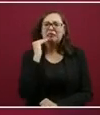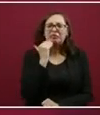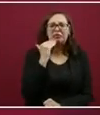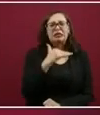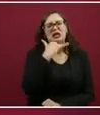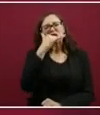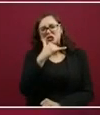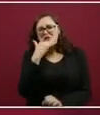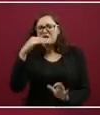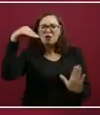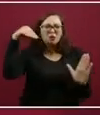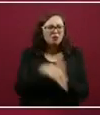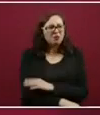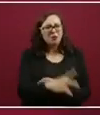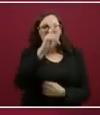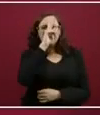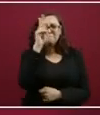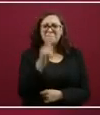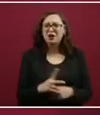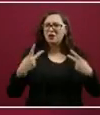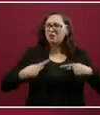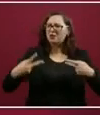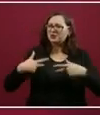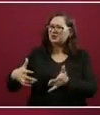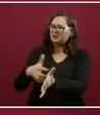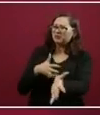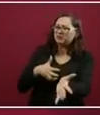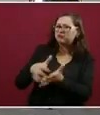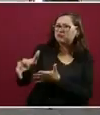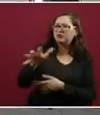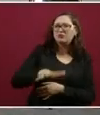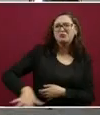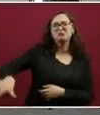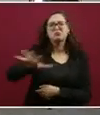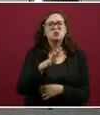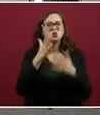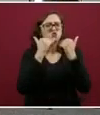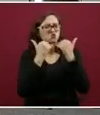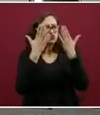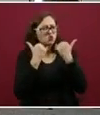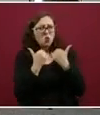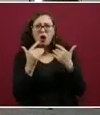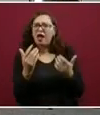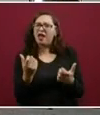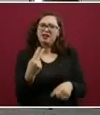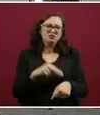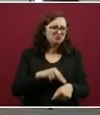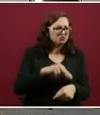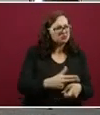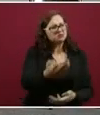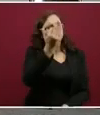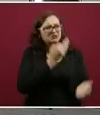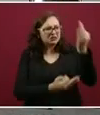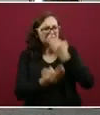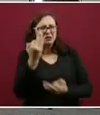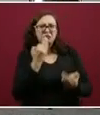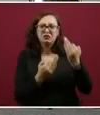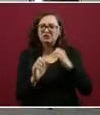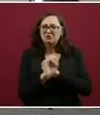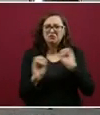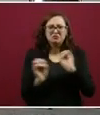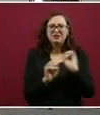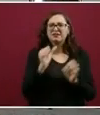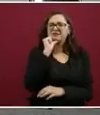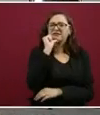la corrupción. Millones de personas no tienen acceso a ninguna de las instituciones o modalidades para este sistema, o bien